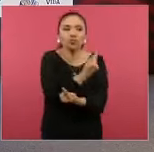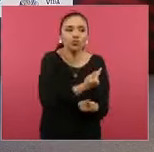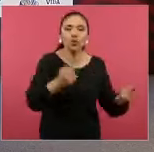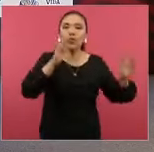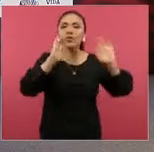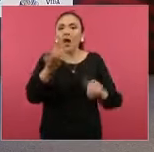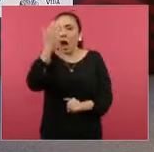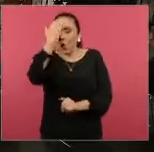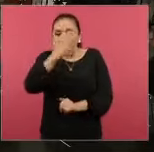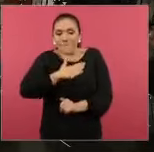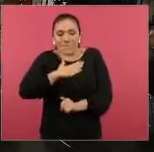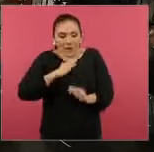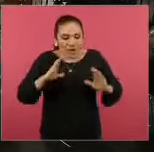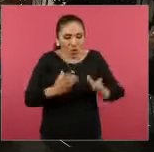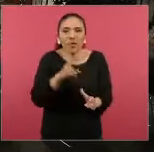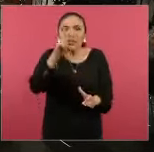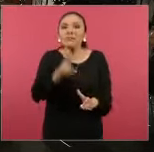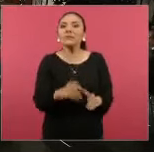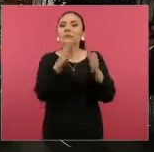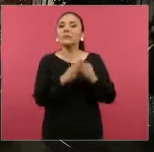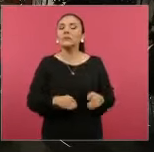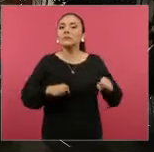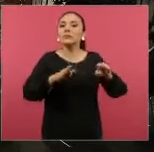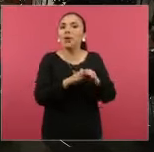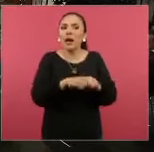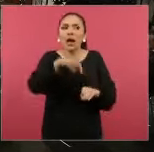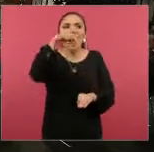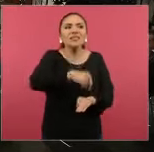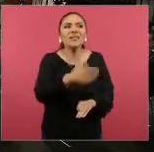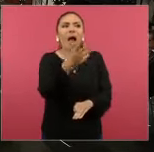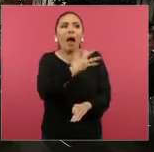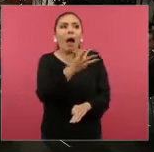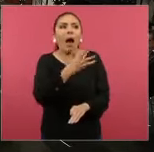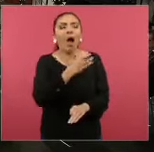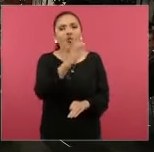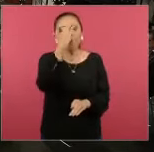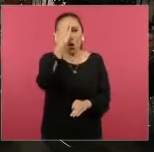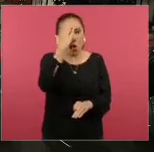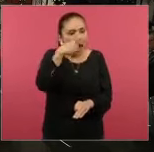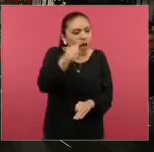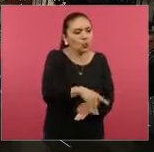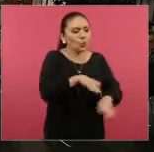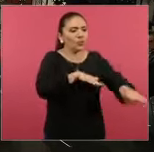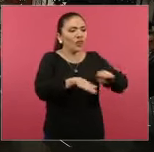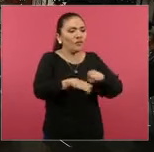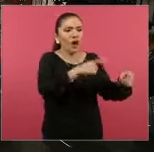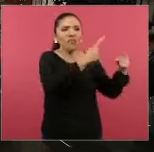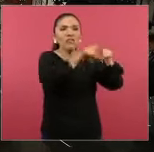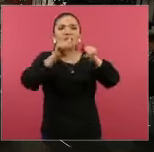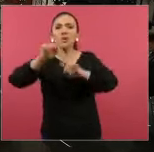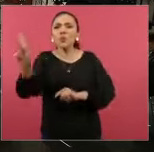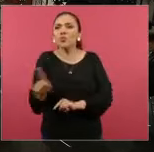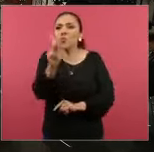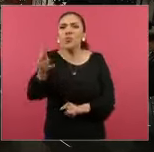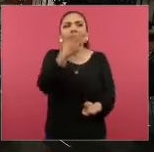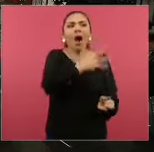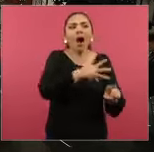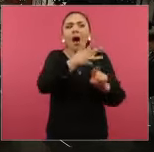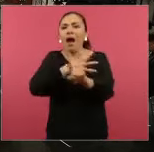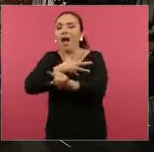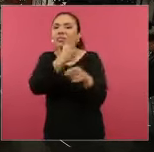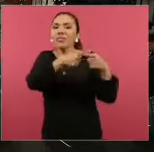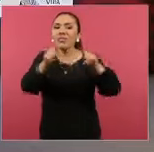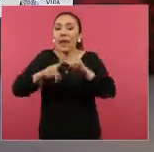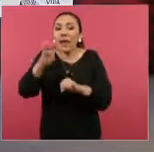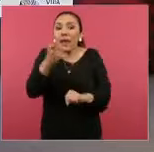desde su comunidad la importancia, el trabajo, el reconocimiento de diversos pueblos y grupos sociales y cómo